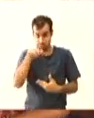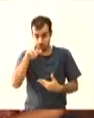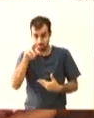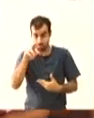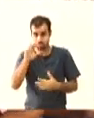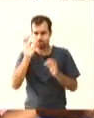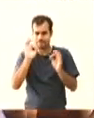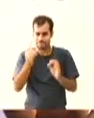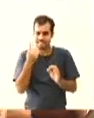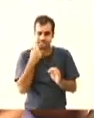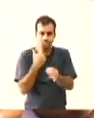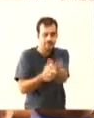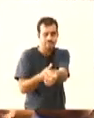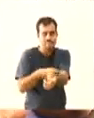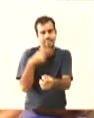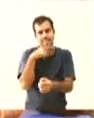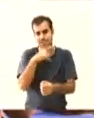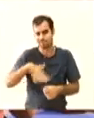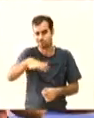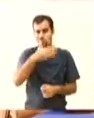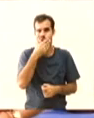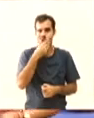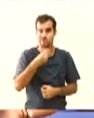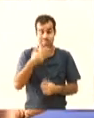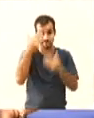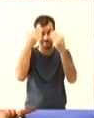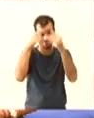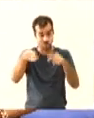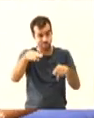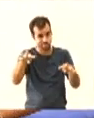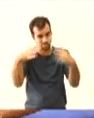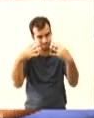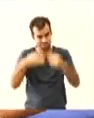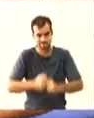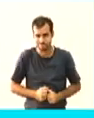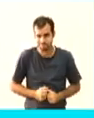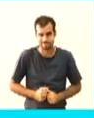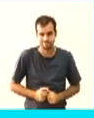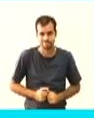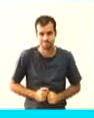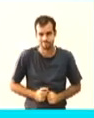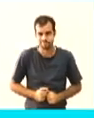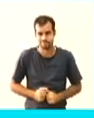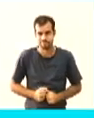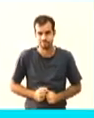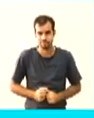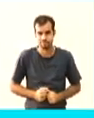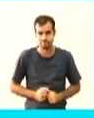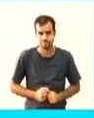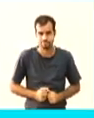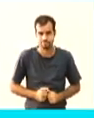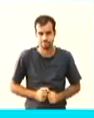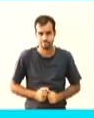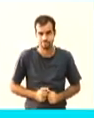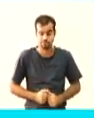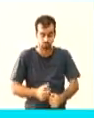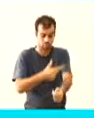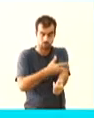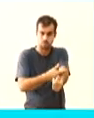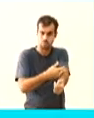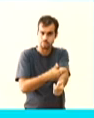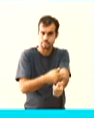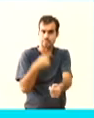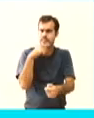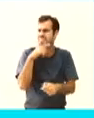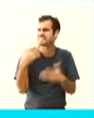revolución está escrito con la sangre de sus jóvenes. Sigan con nosotros en Jóvenes por la Vida. ¿Qué es ser donante de sangre voluntario? Es realizar